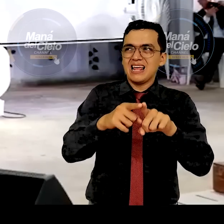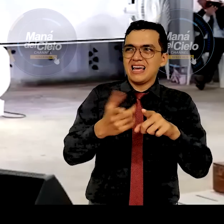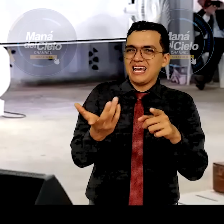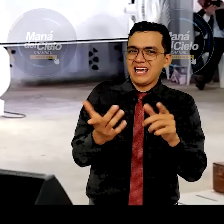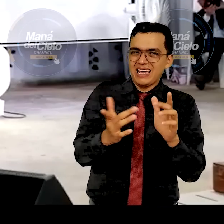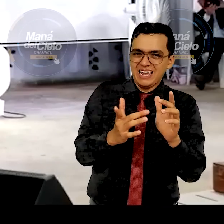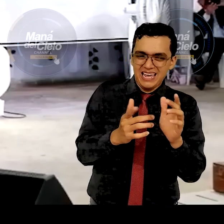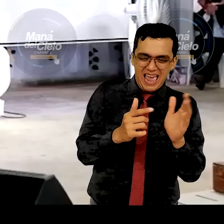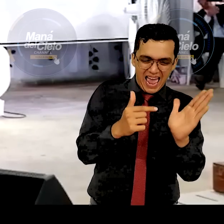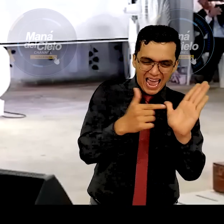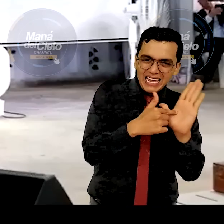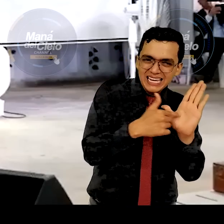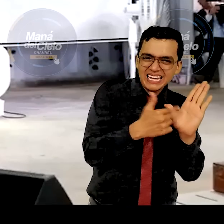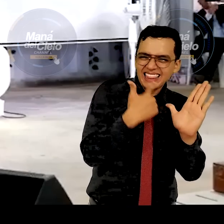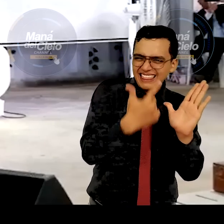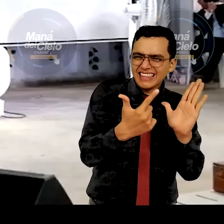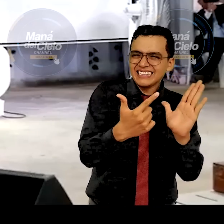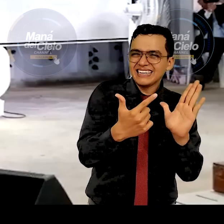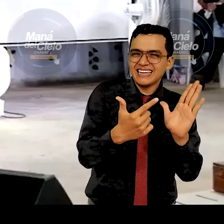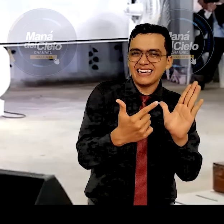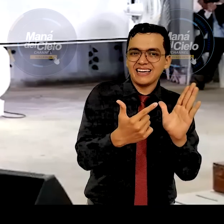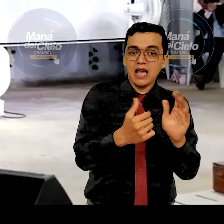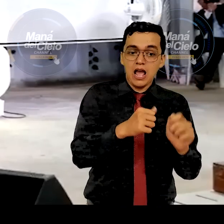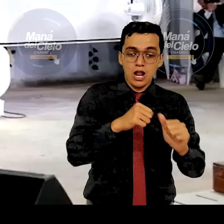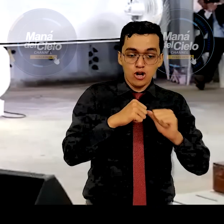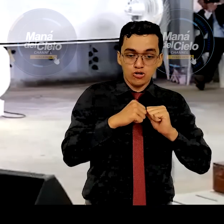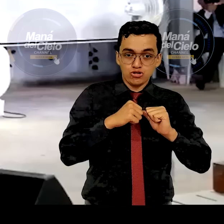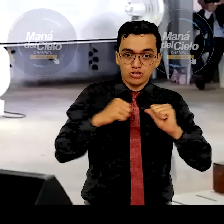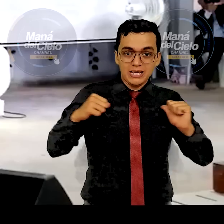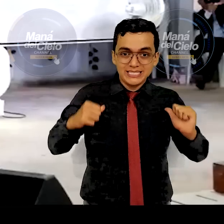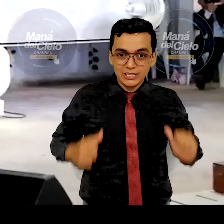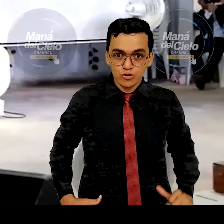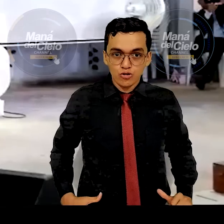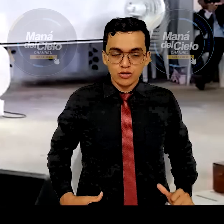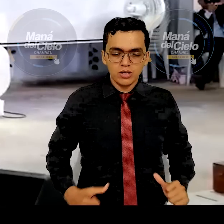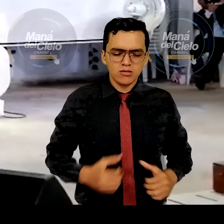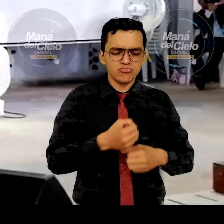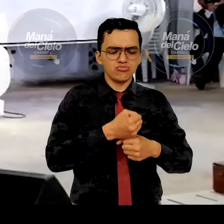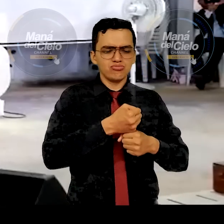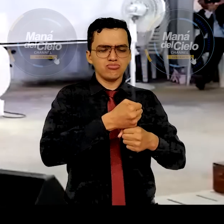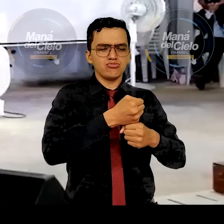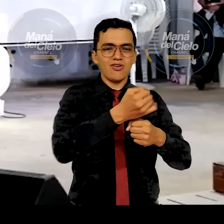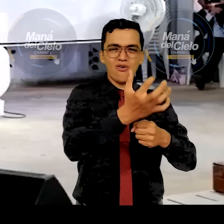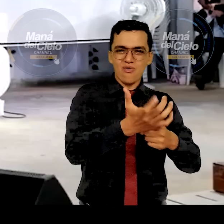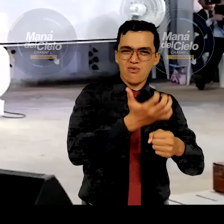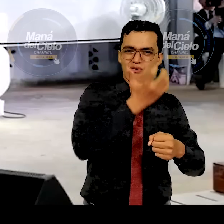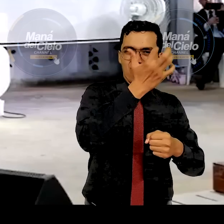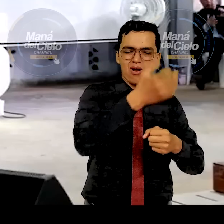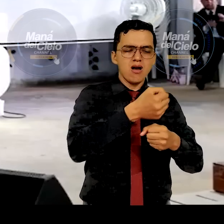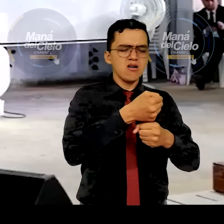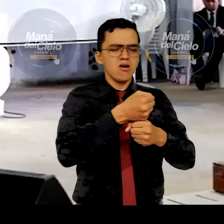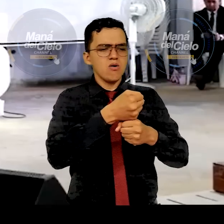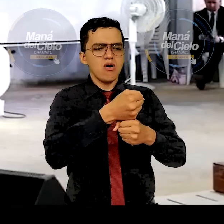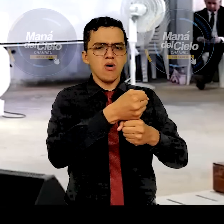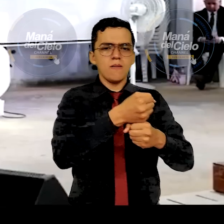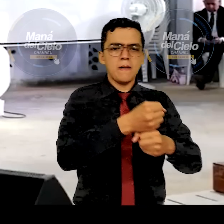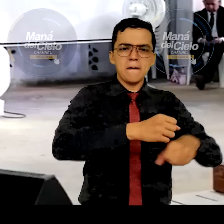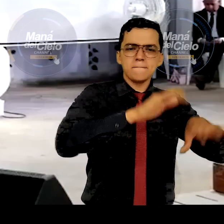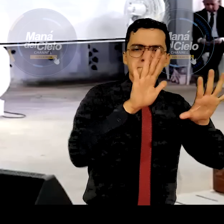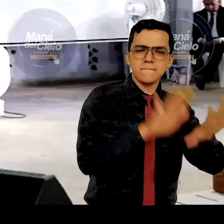los incensarios y pararon la mortandad. Yo dije, Señor, Si para aquí conmigo,